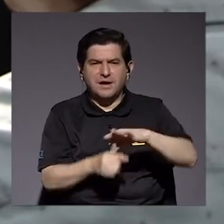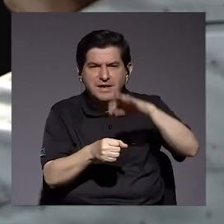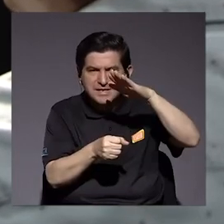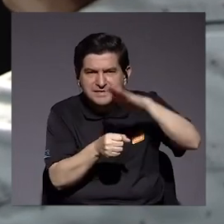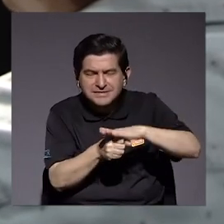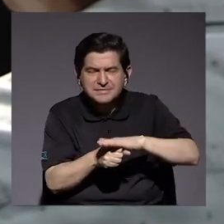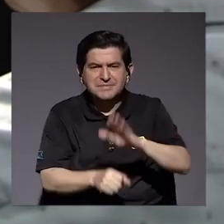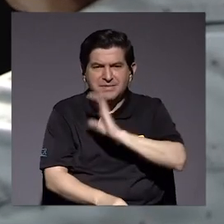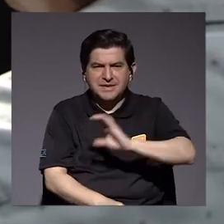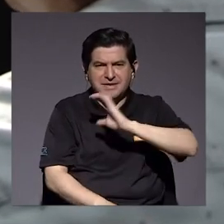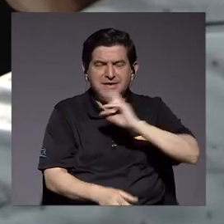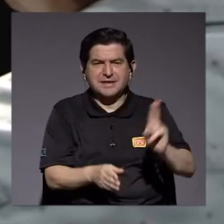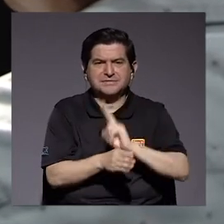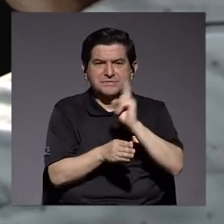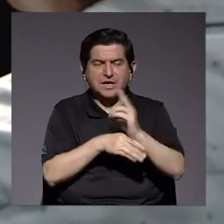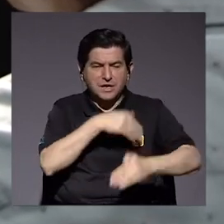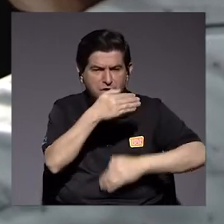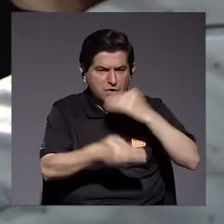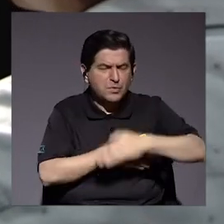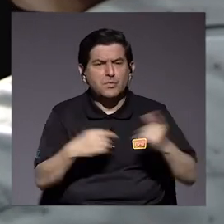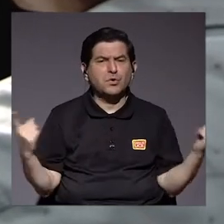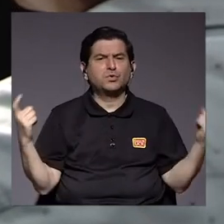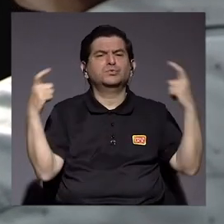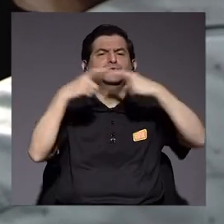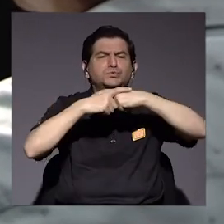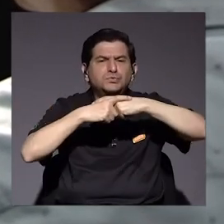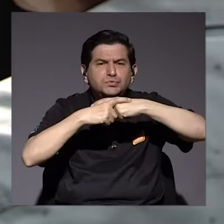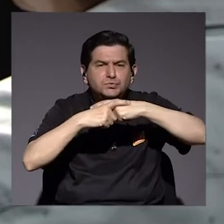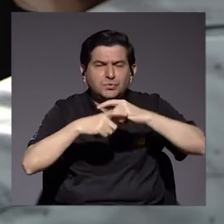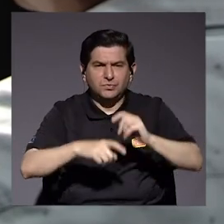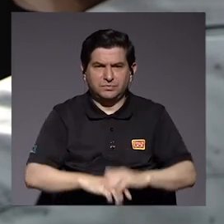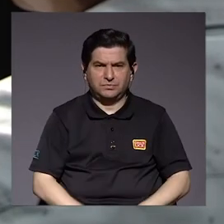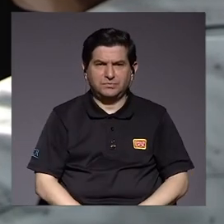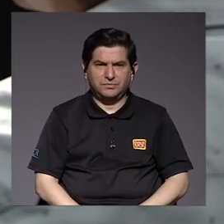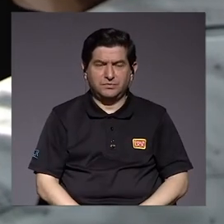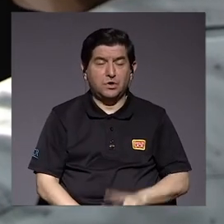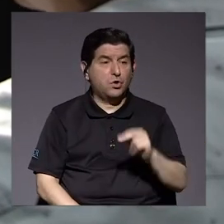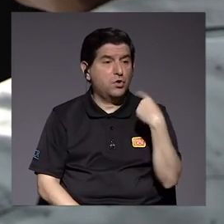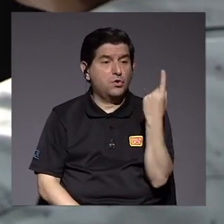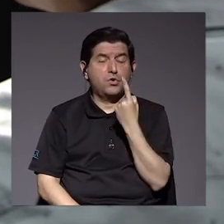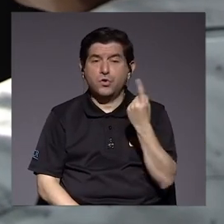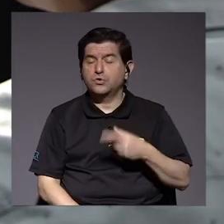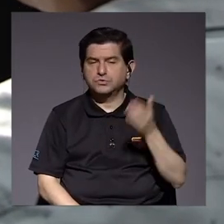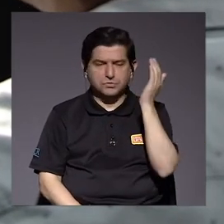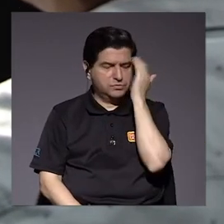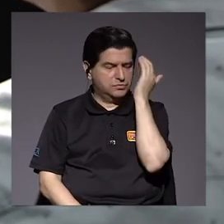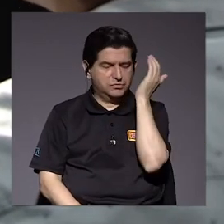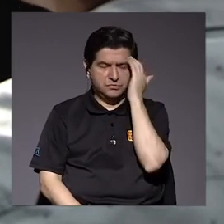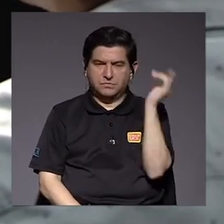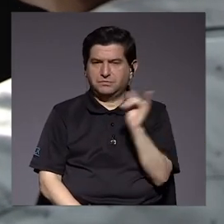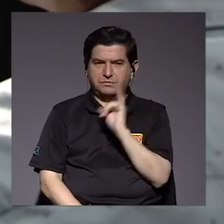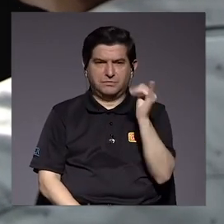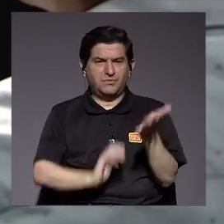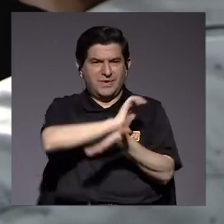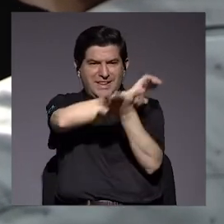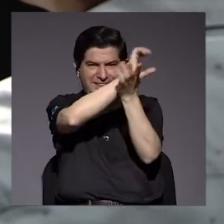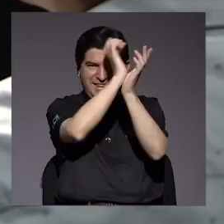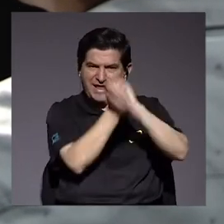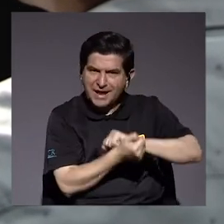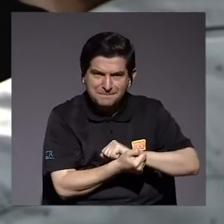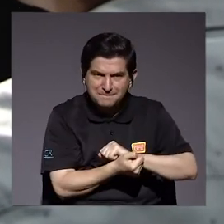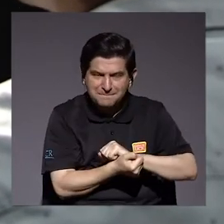calidad, que entiendo que ha sido un proceso complejo, porque es no solamente una toma de conciencia, sino también un